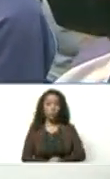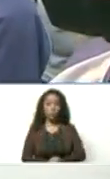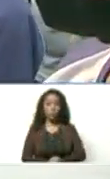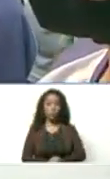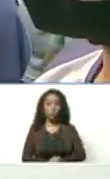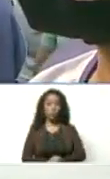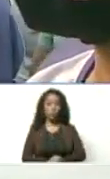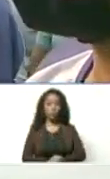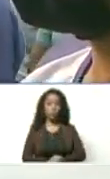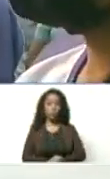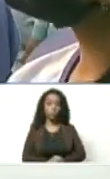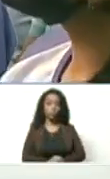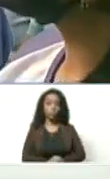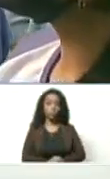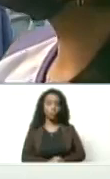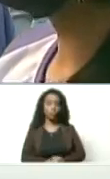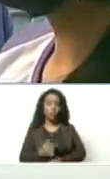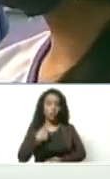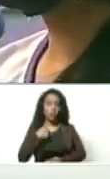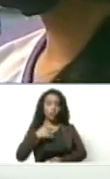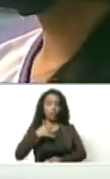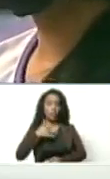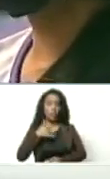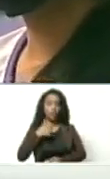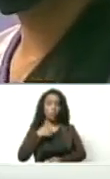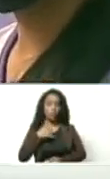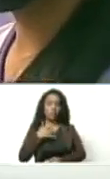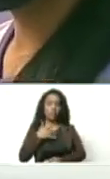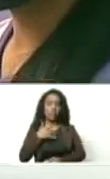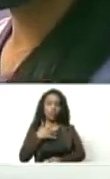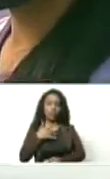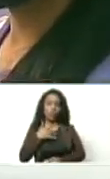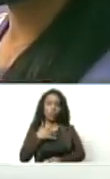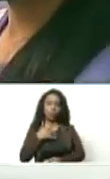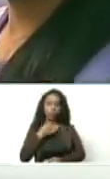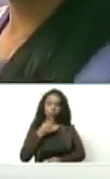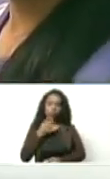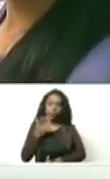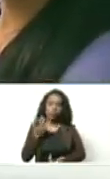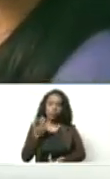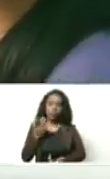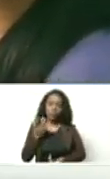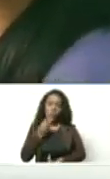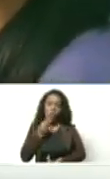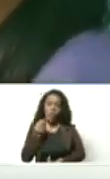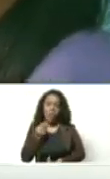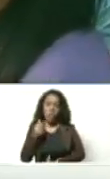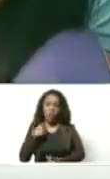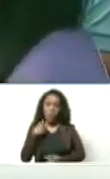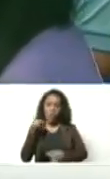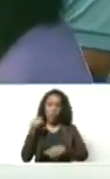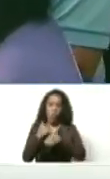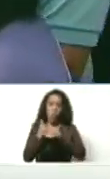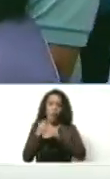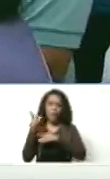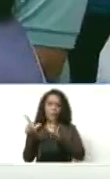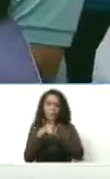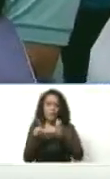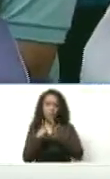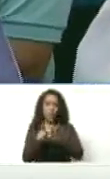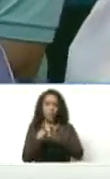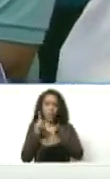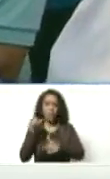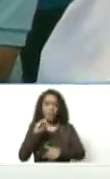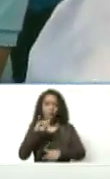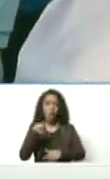Y siento yo, me siento, muchachos, ese liceísta del Liceo José